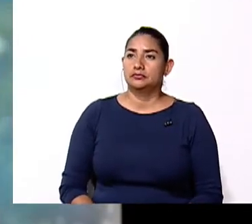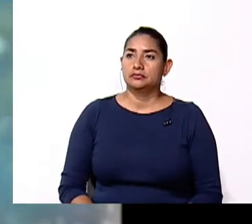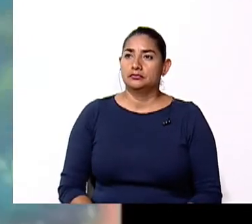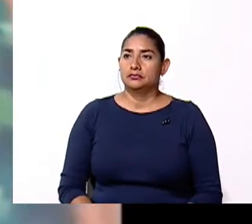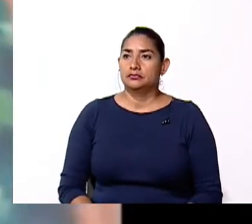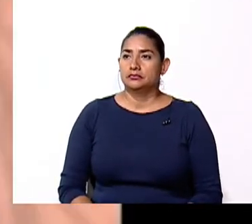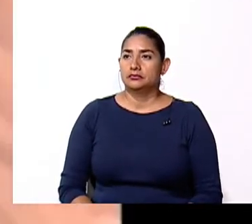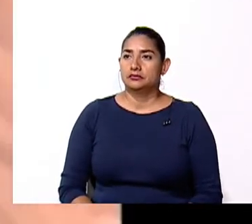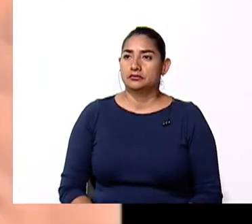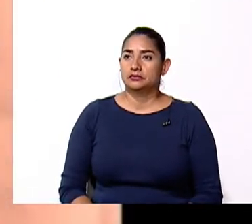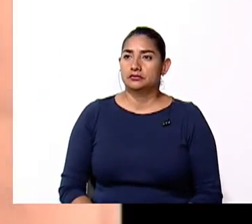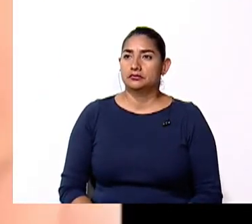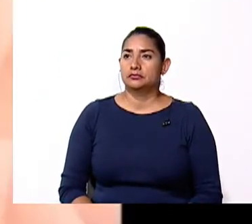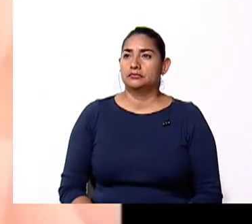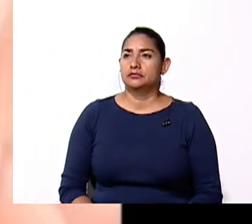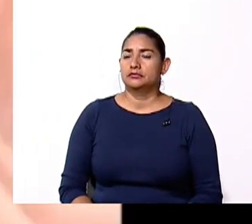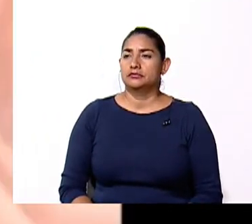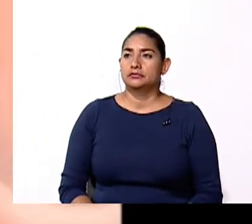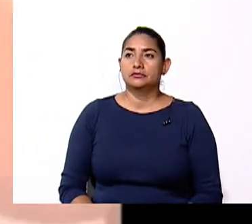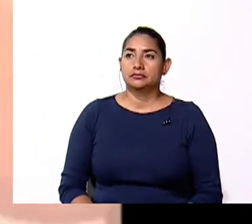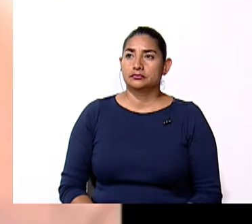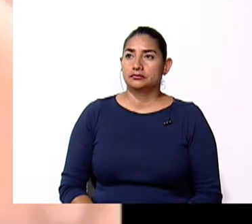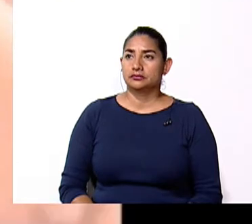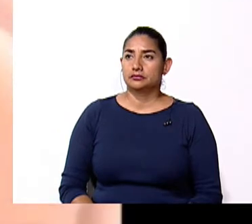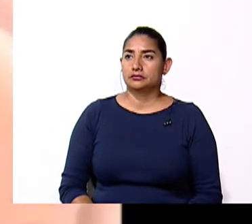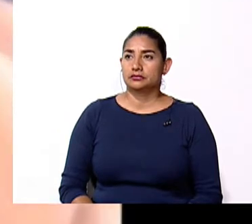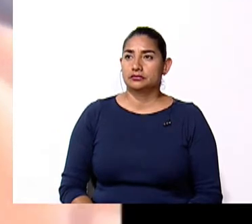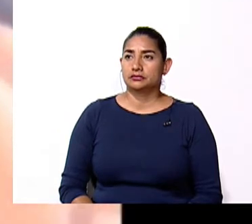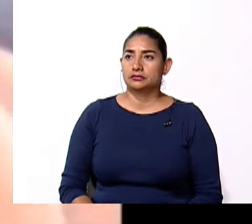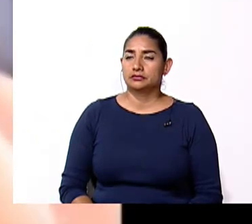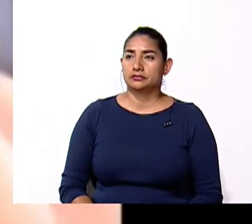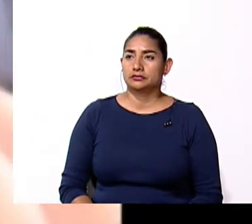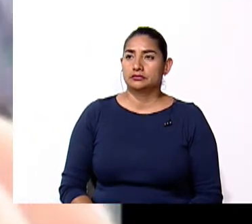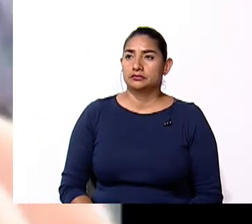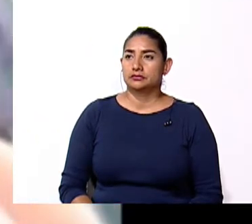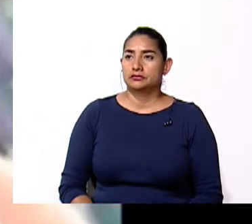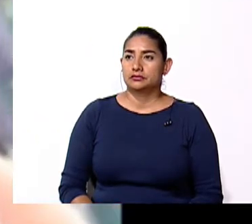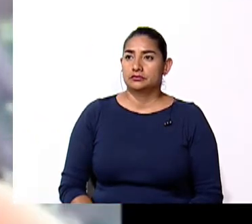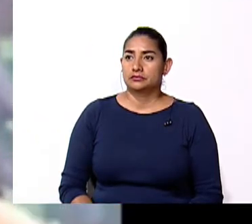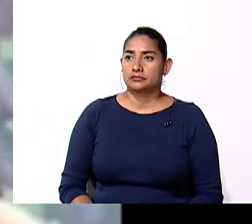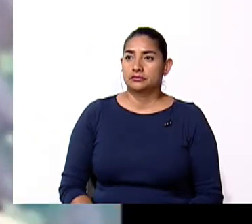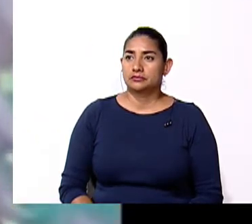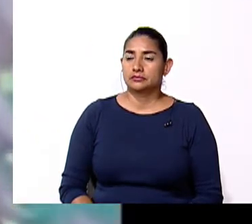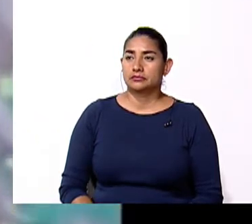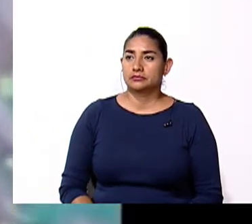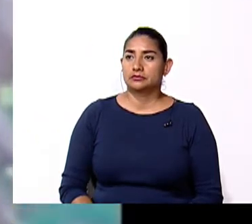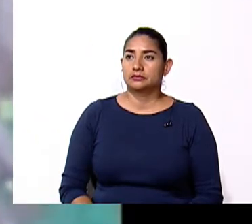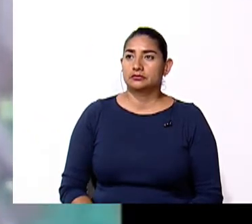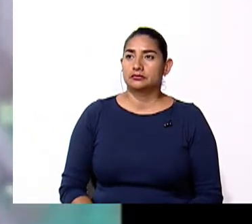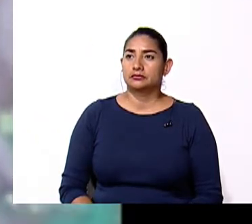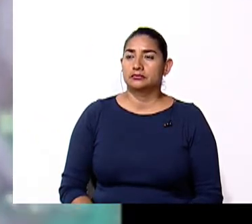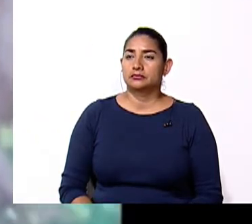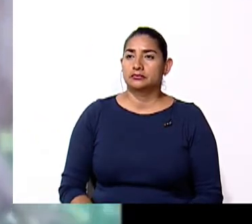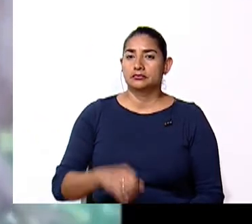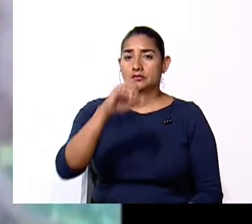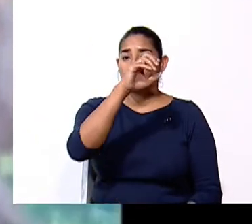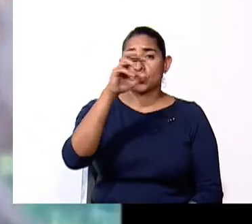¿Está bien? Eso igual para el final de la clase. Mientras tanto, ve haciendo apuntes de los que vamos a estar